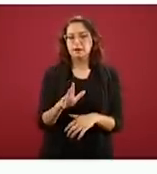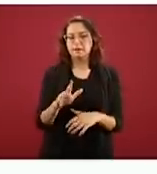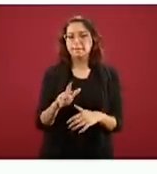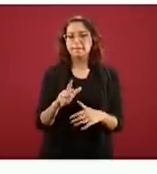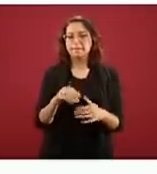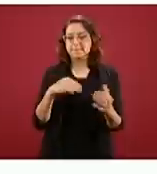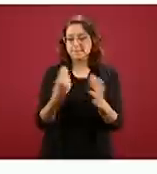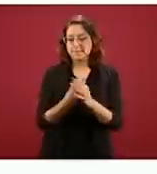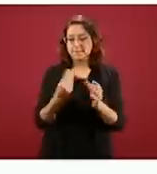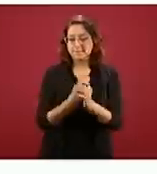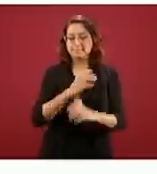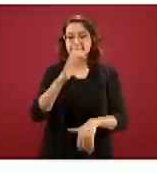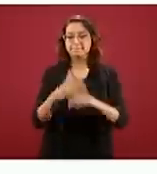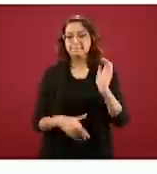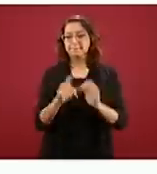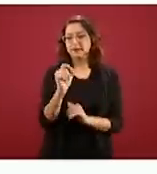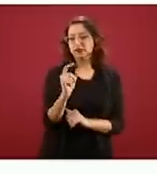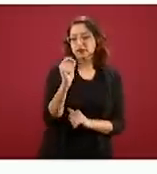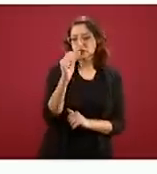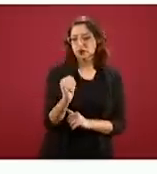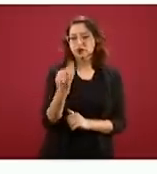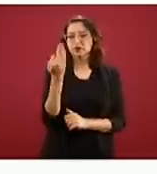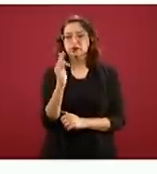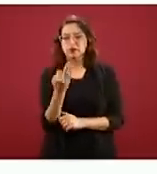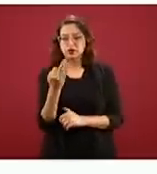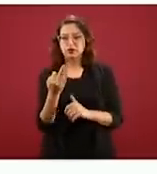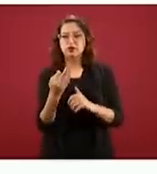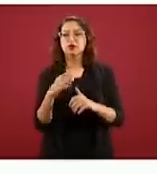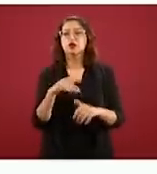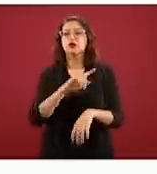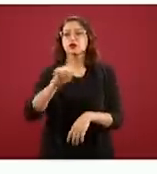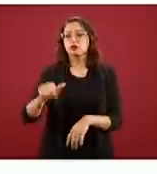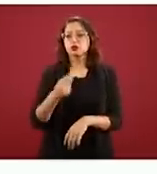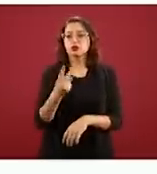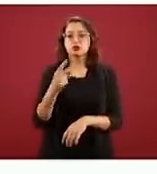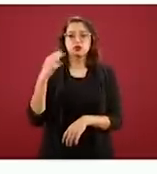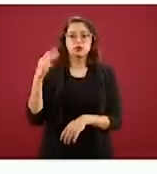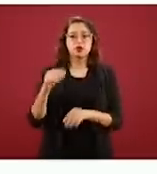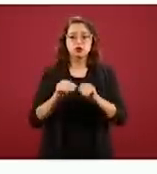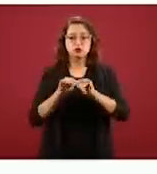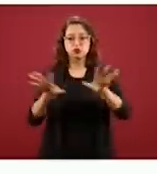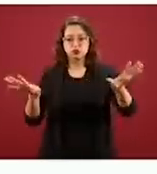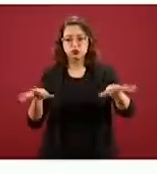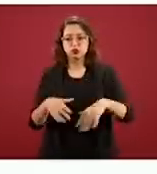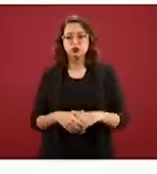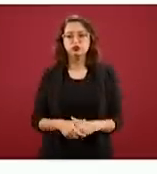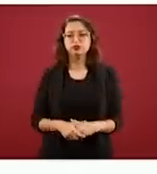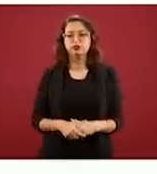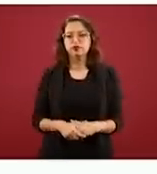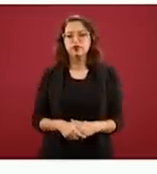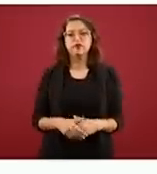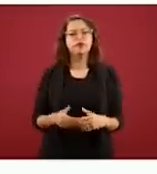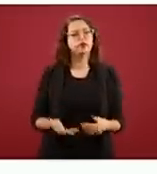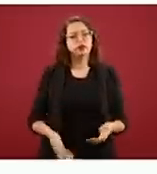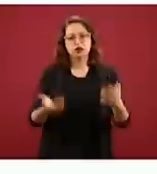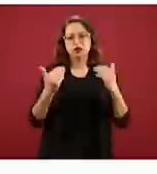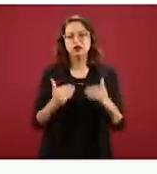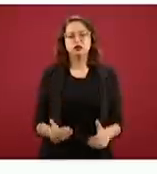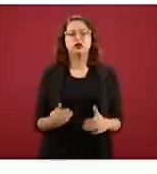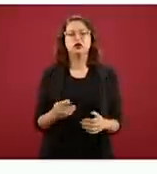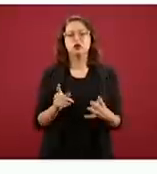de formación el 29 de febrero y será desplegado el 2 de marzo. Y así, el cuarto escalón